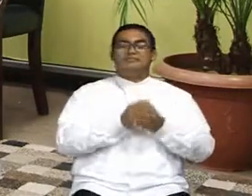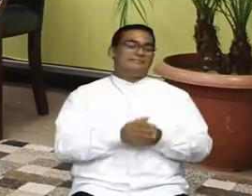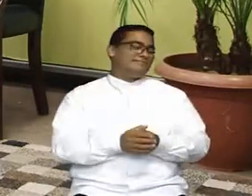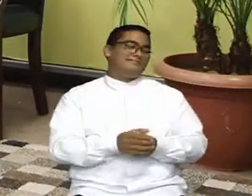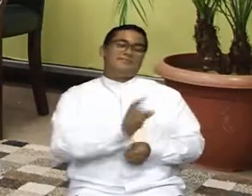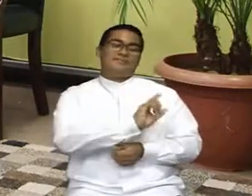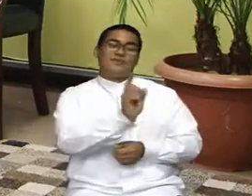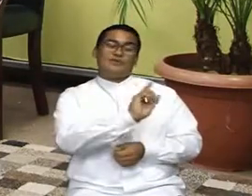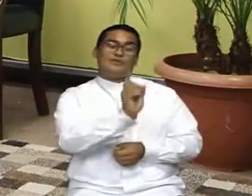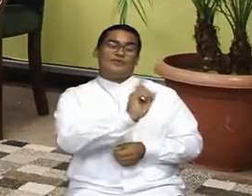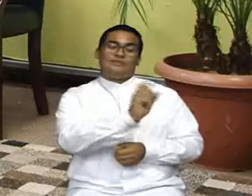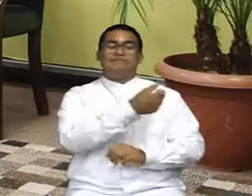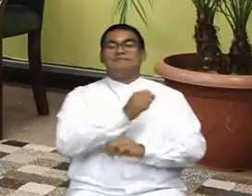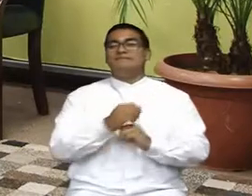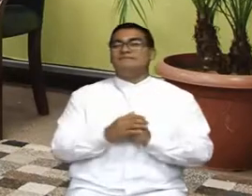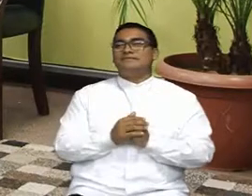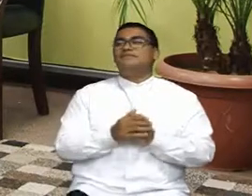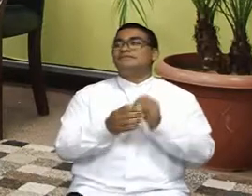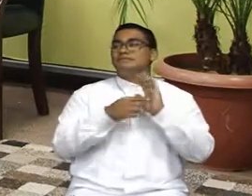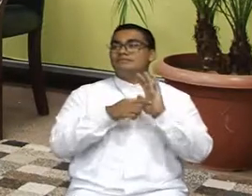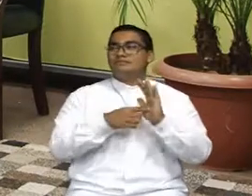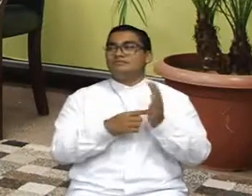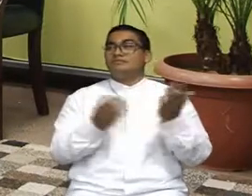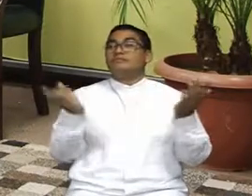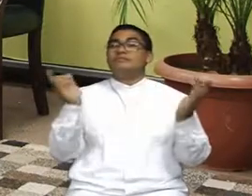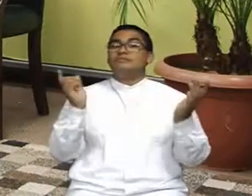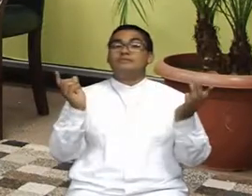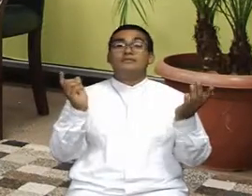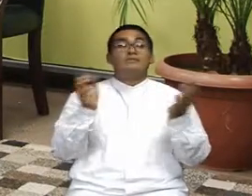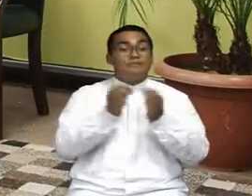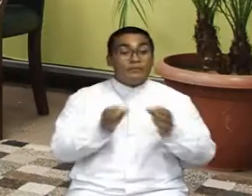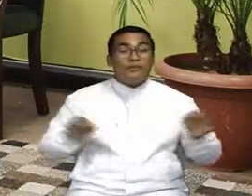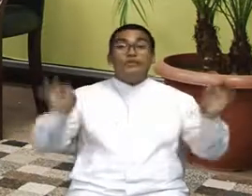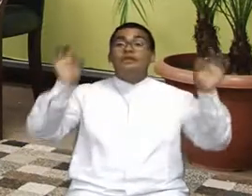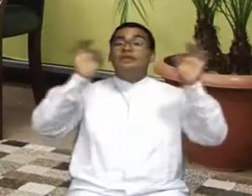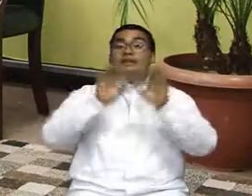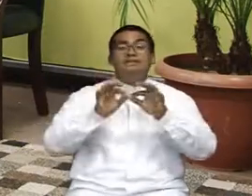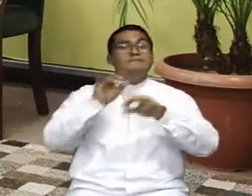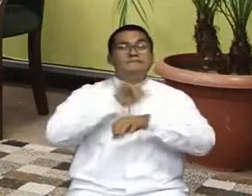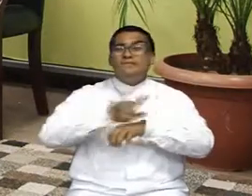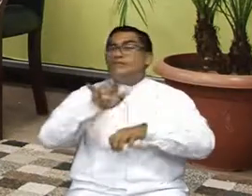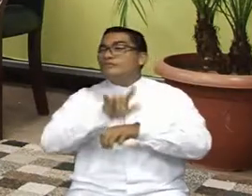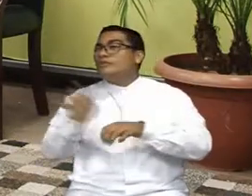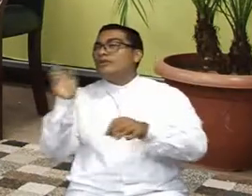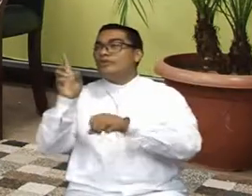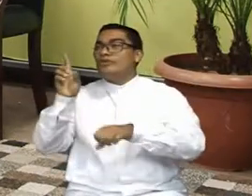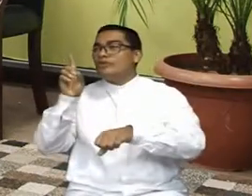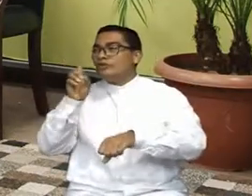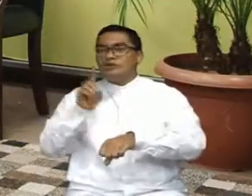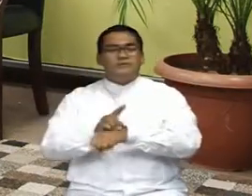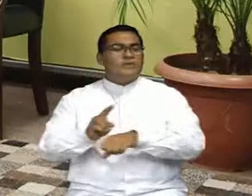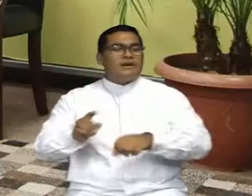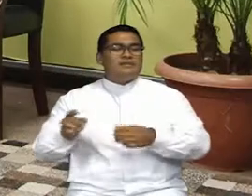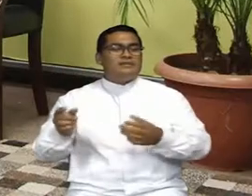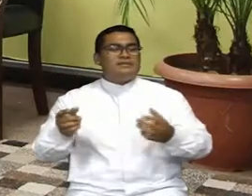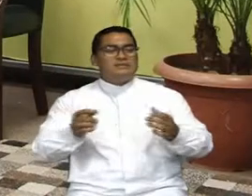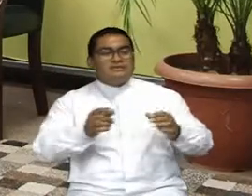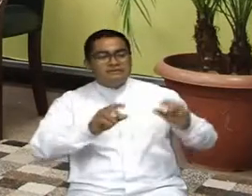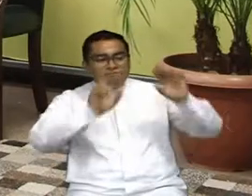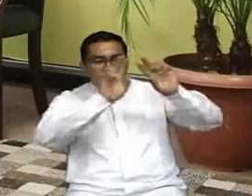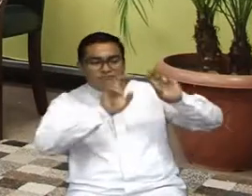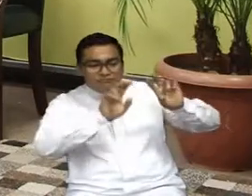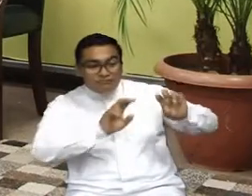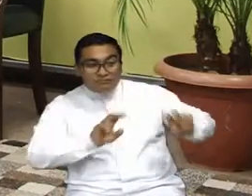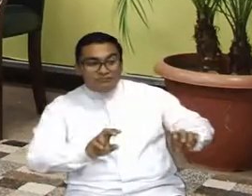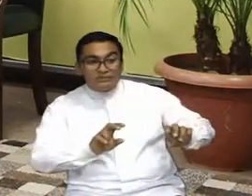bueno, como le digo, lo que hay que hacer es buscar al médico, porque hay que hacer una serie de exámenes. Un diagnóstico de entrada no se